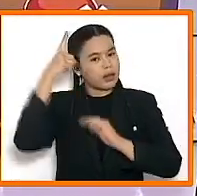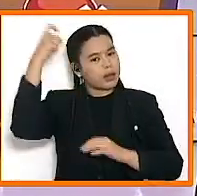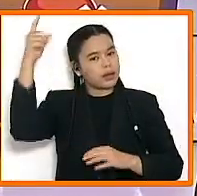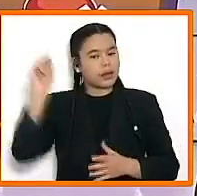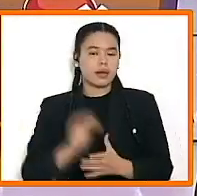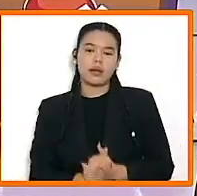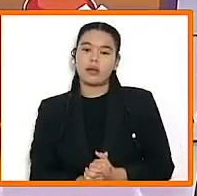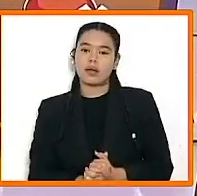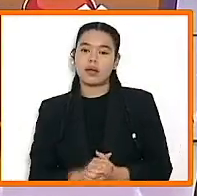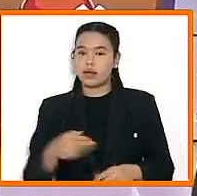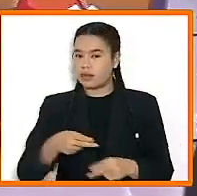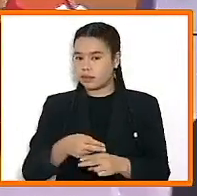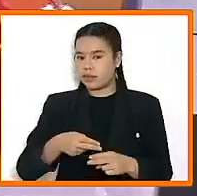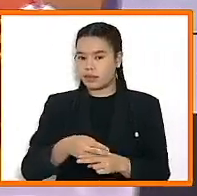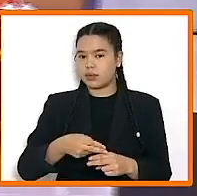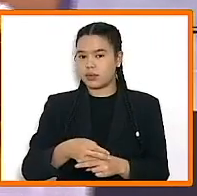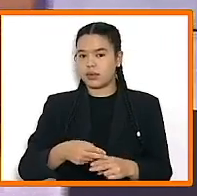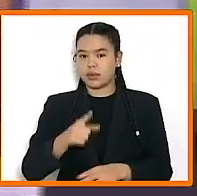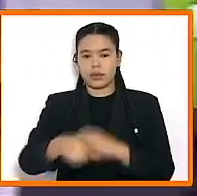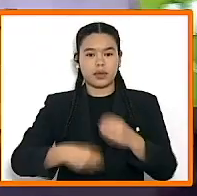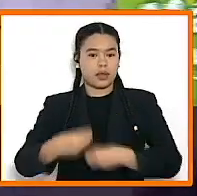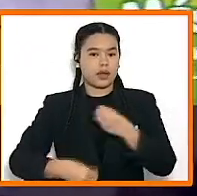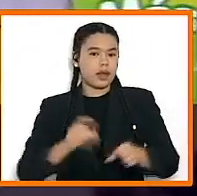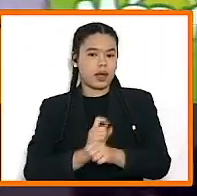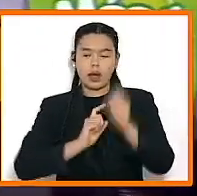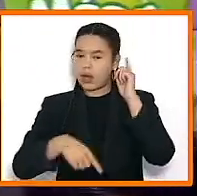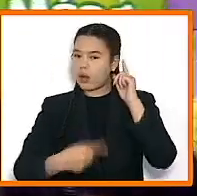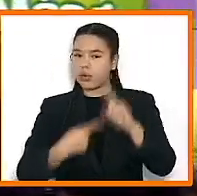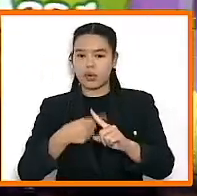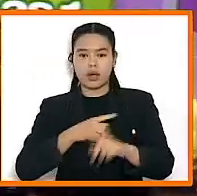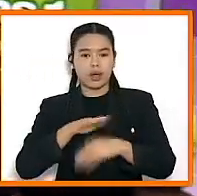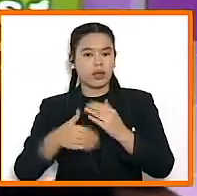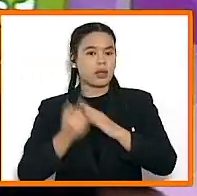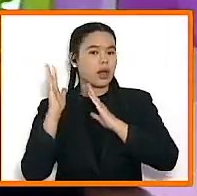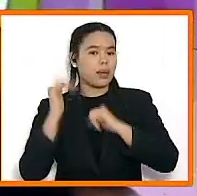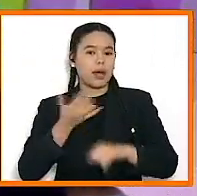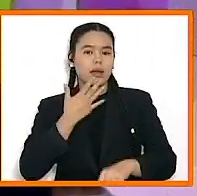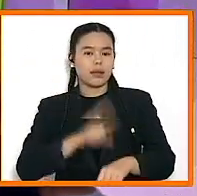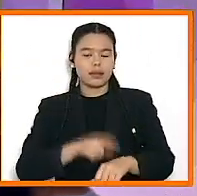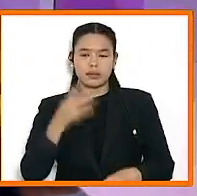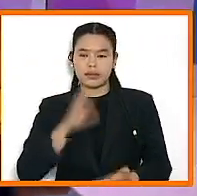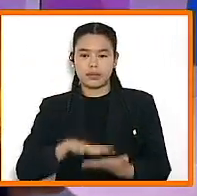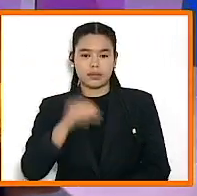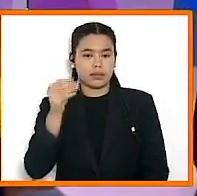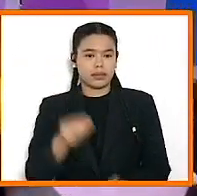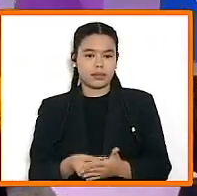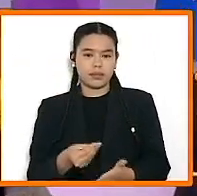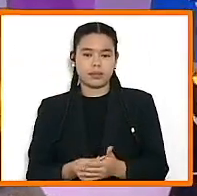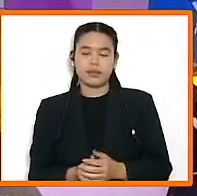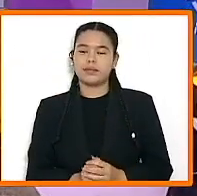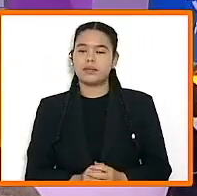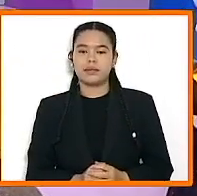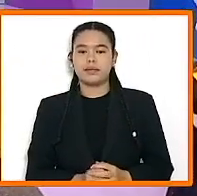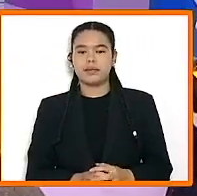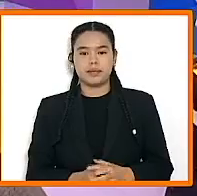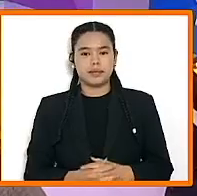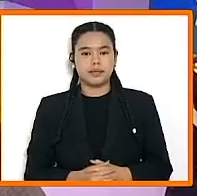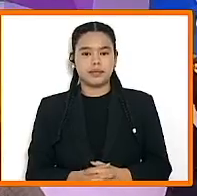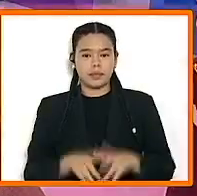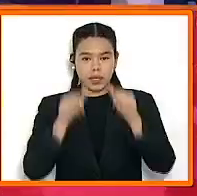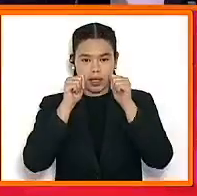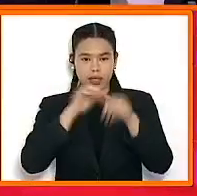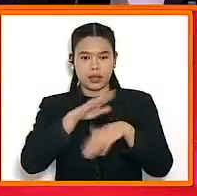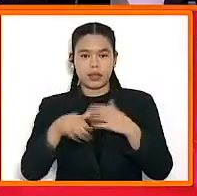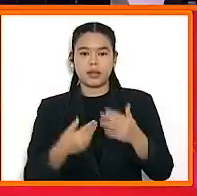símbolo de sueños cuchillo. Y si estás esperando tu esfera para Multi X, mucha suerte porque llegó el momento de multiplicar tu dinero.